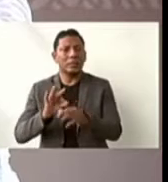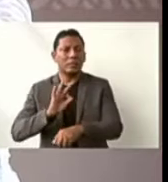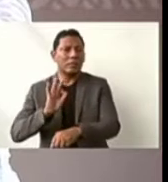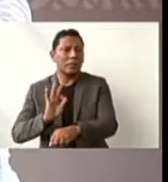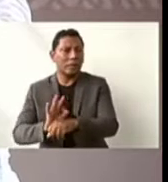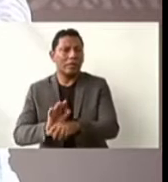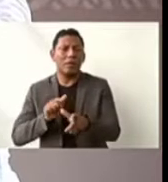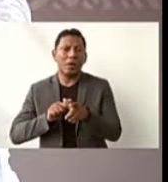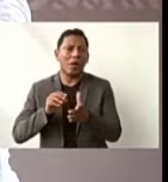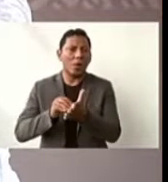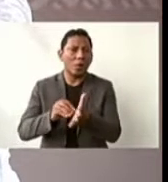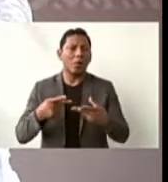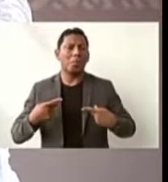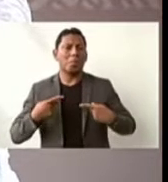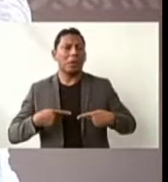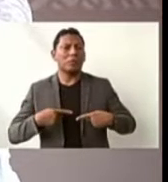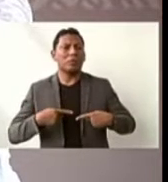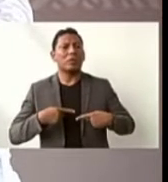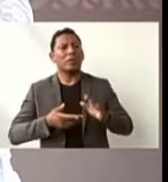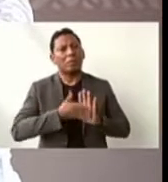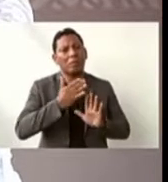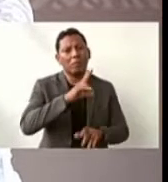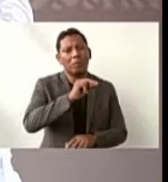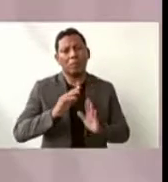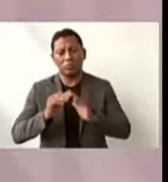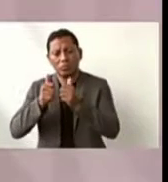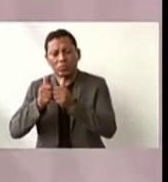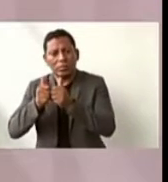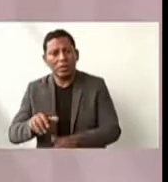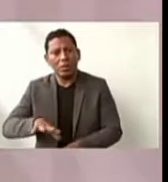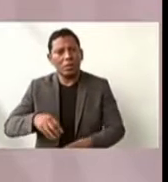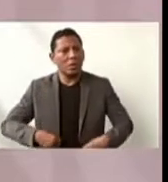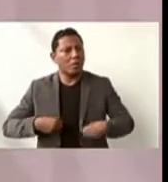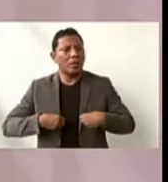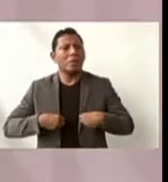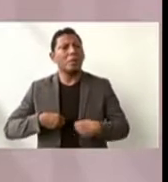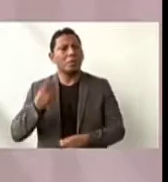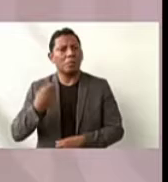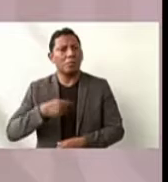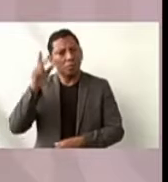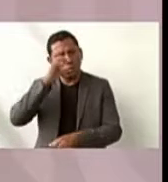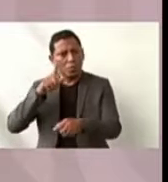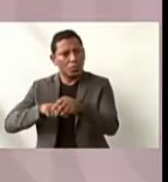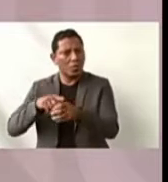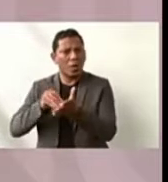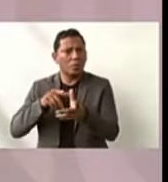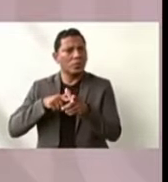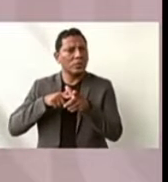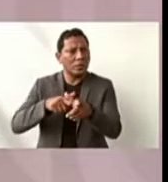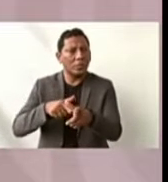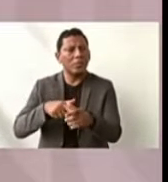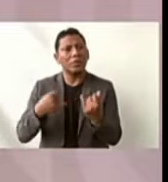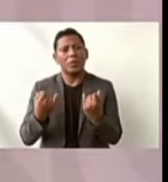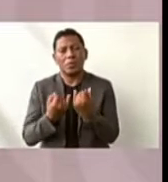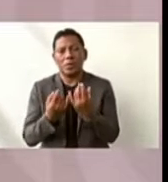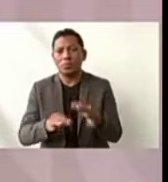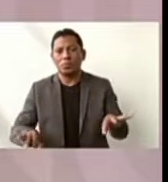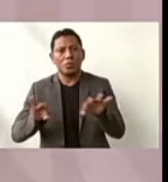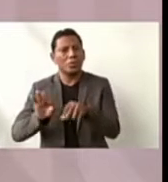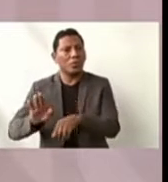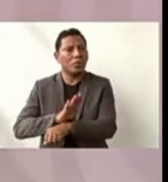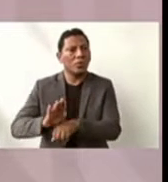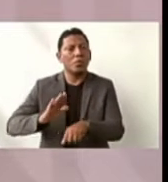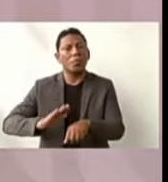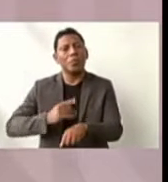de la gente en sus territorios para que cuide y guarde su identidad su cultura pero también es muy benéfico porque